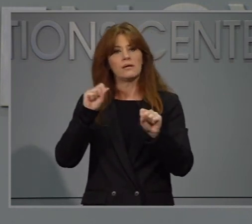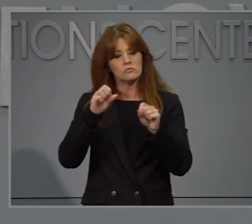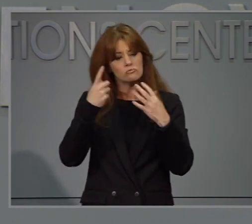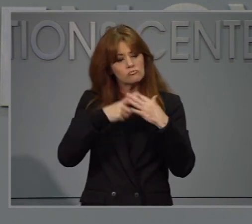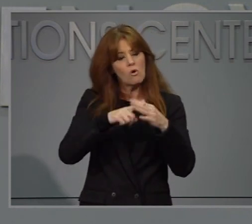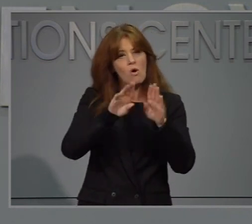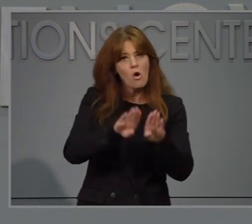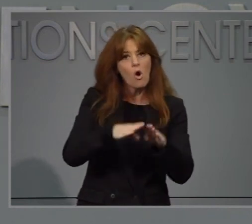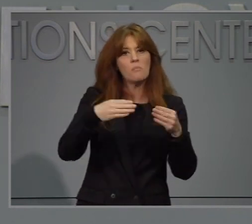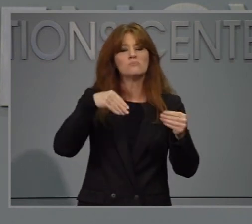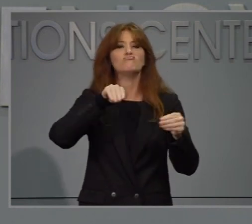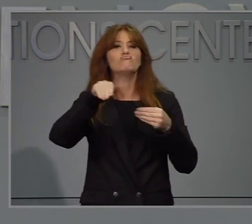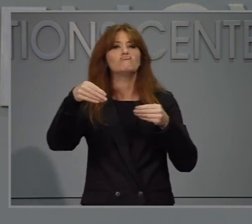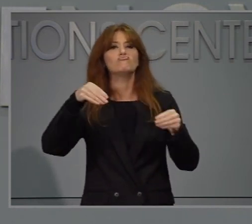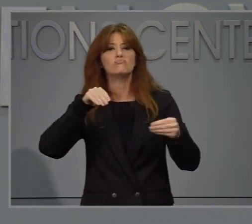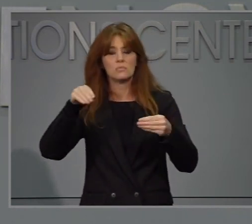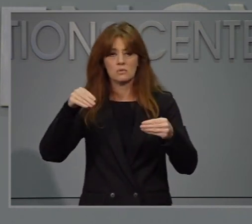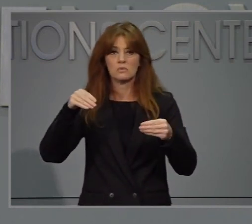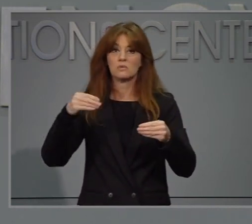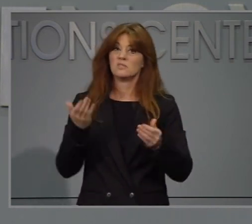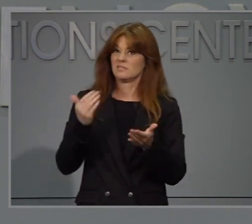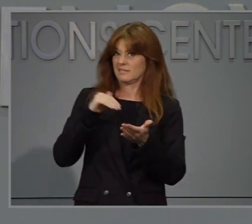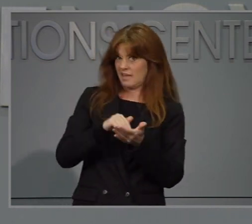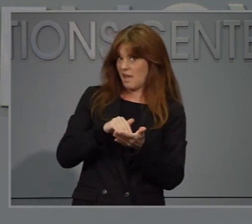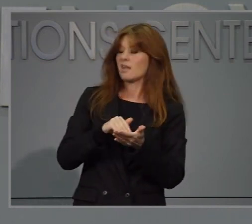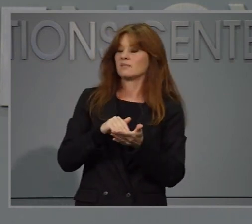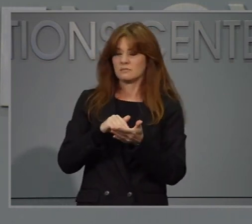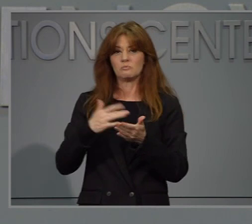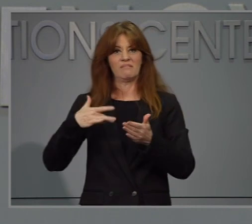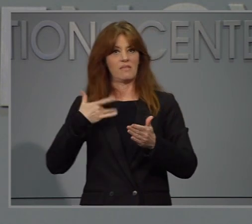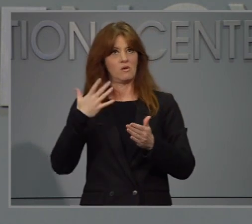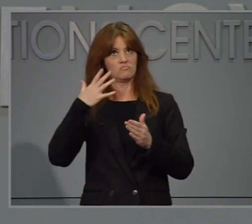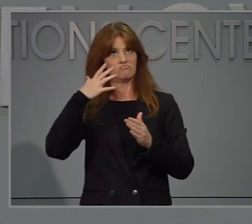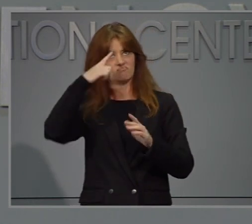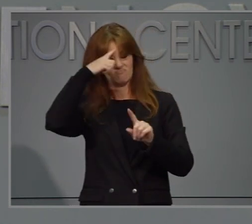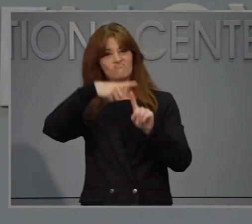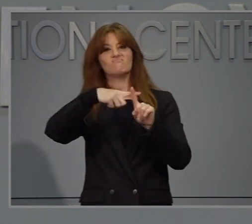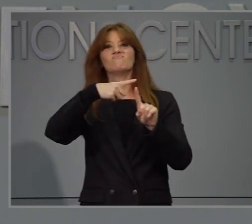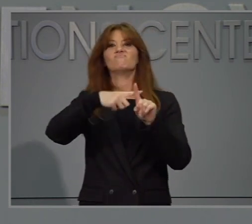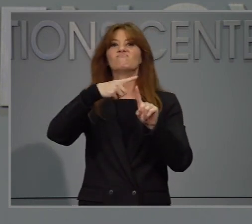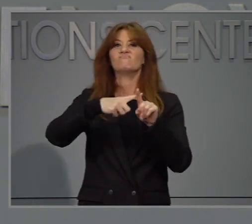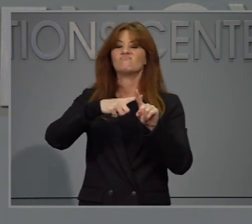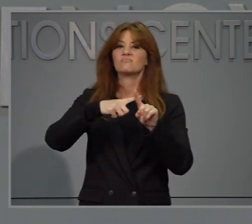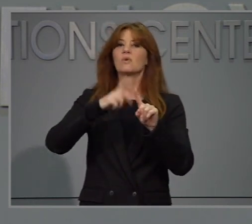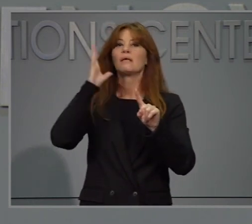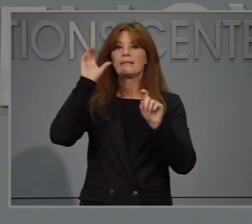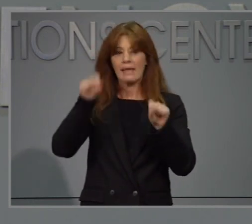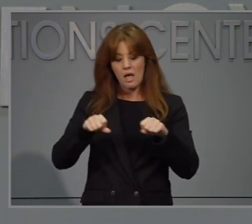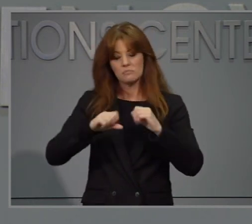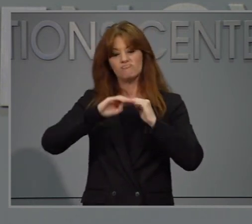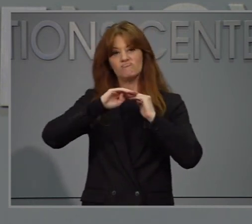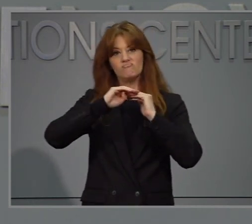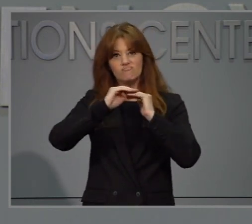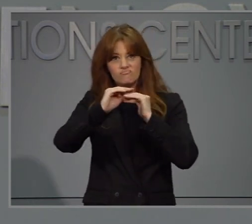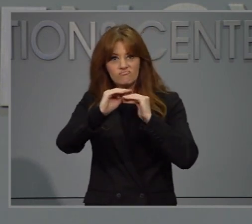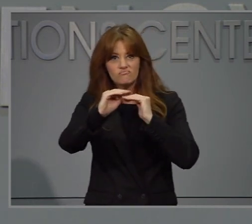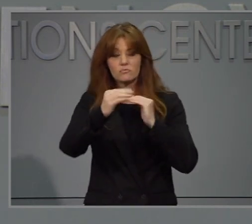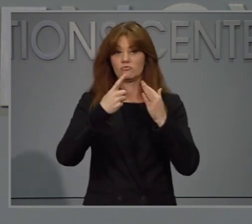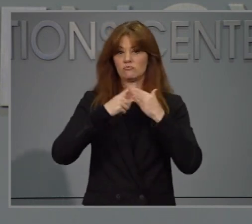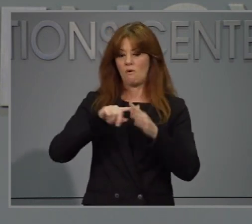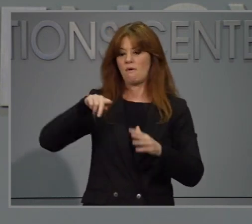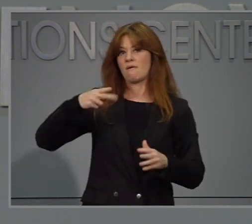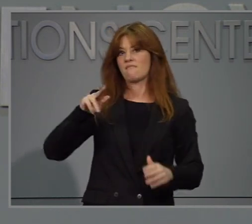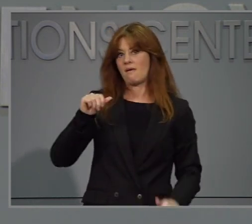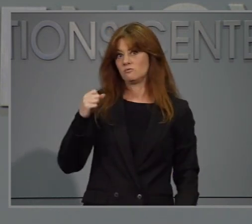y nosotros sabemos hacer, y así podremos nosotros avanzar como lo hemos planeado. Si nos mantenemos optimistas, estas